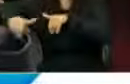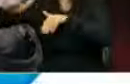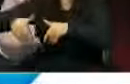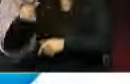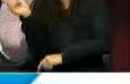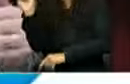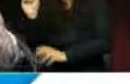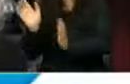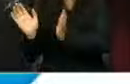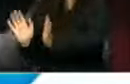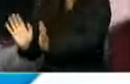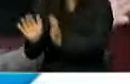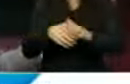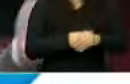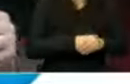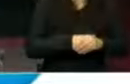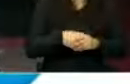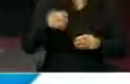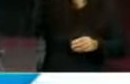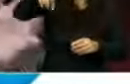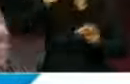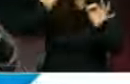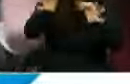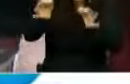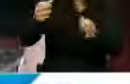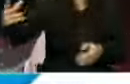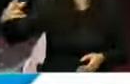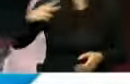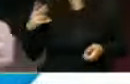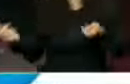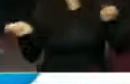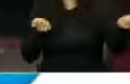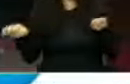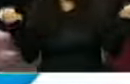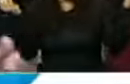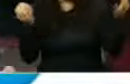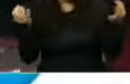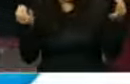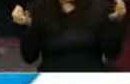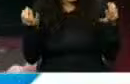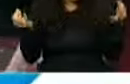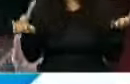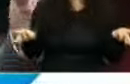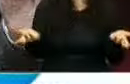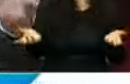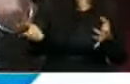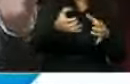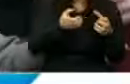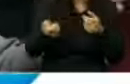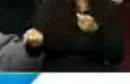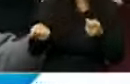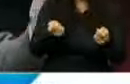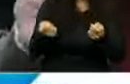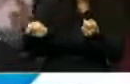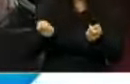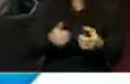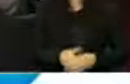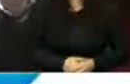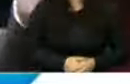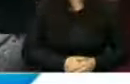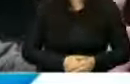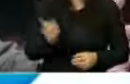diputados también se aumentaron sus dietas, llevando sus salarios a más de 2 millones de pesos, 2.200.000. Y por otra parte es el